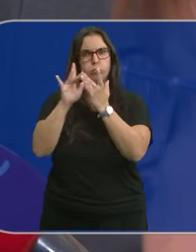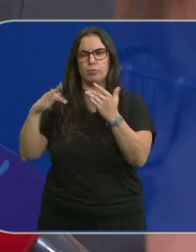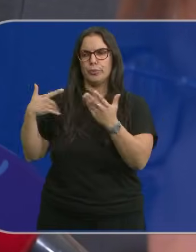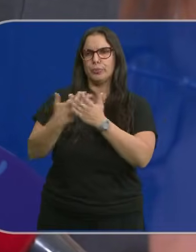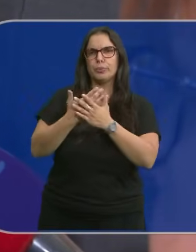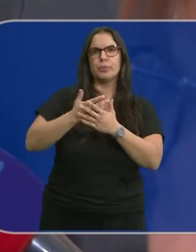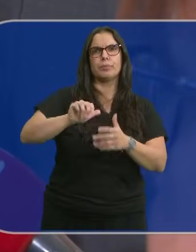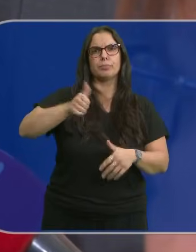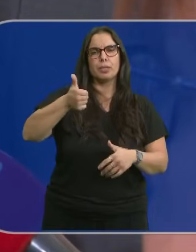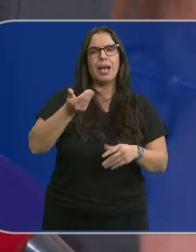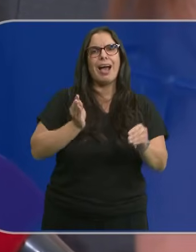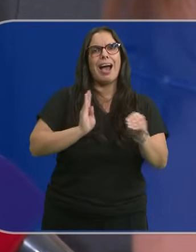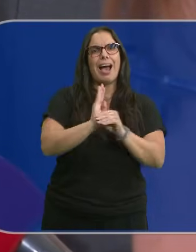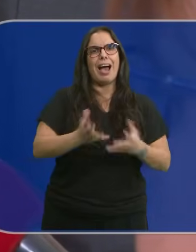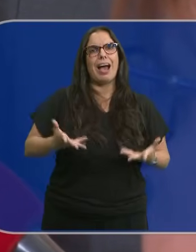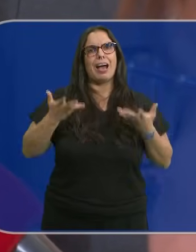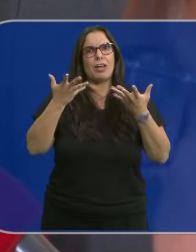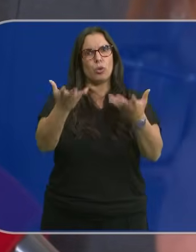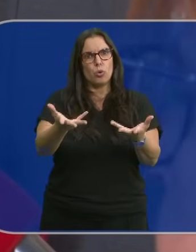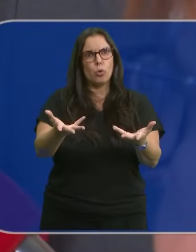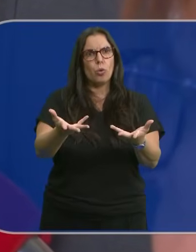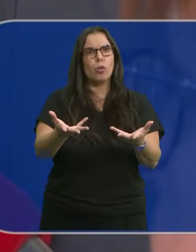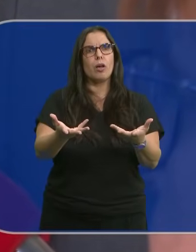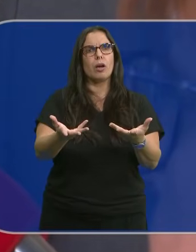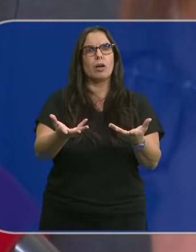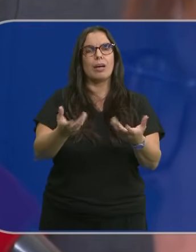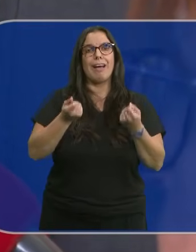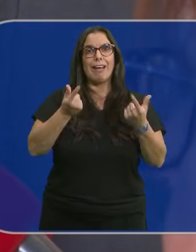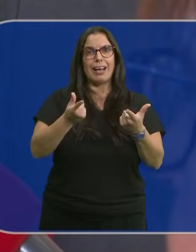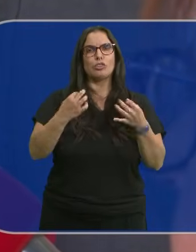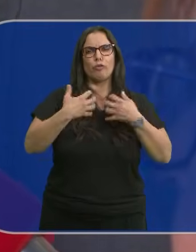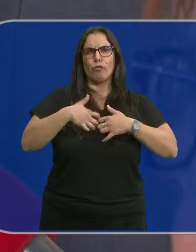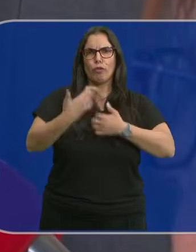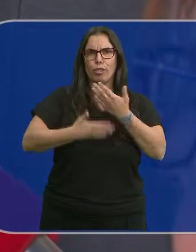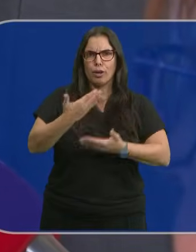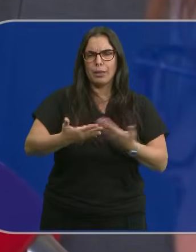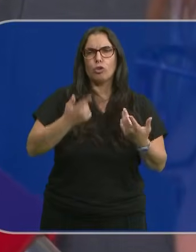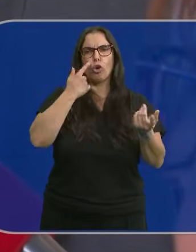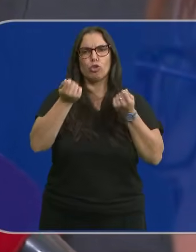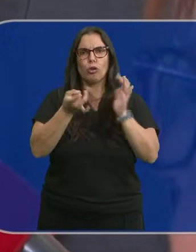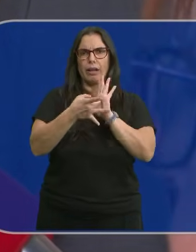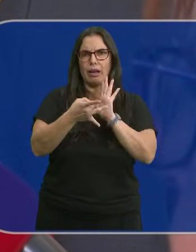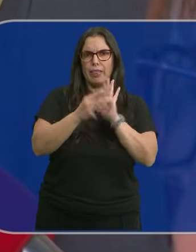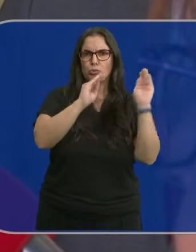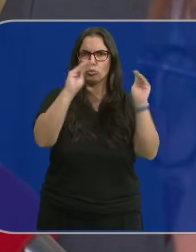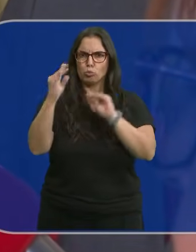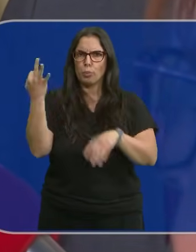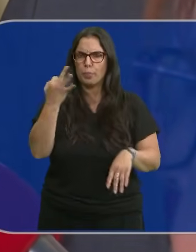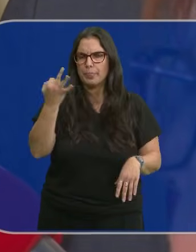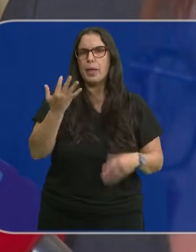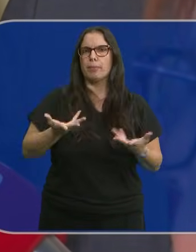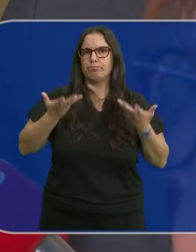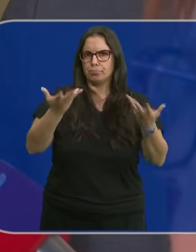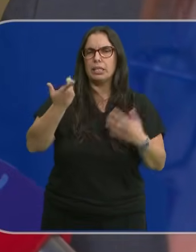últimos meses una ayuda para ayudar y auxiliar en los gastos de funcionamiento, en los controles de calidad que tienen que hacer de los